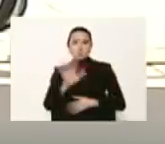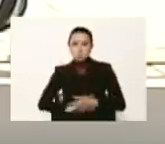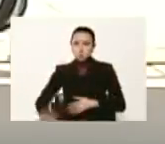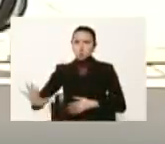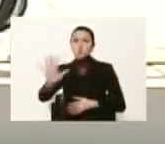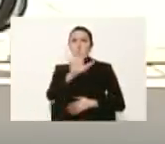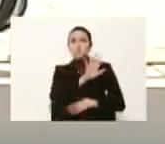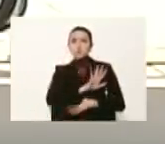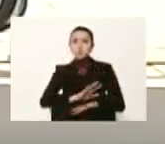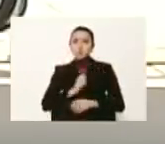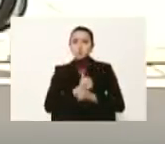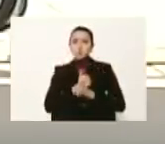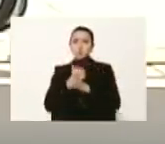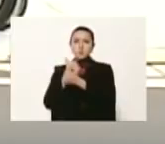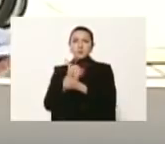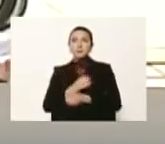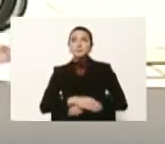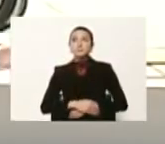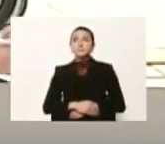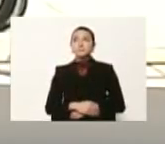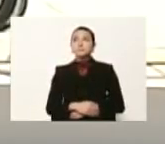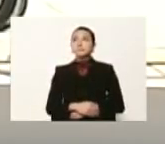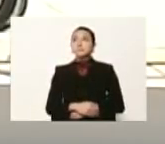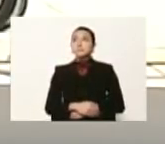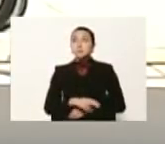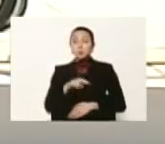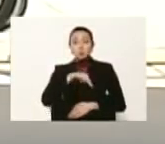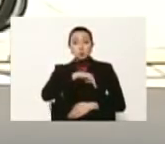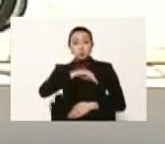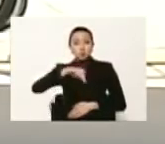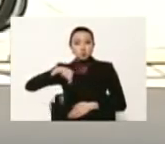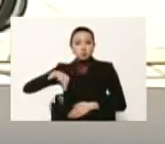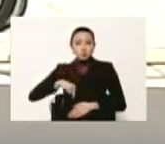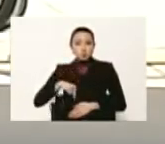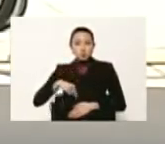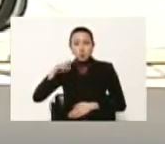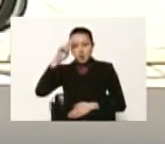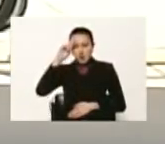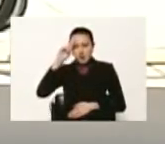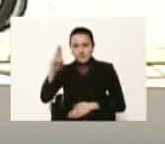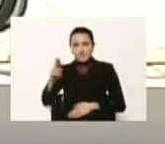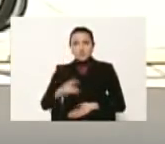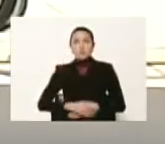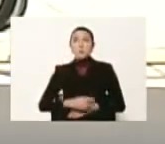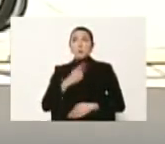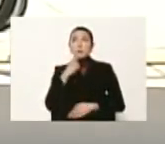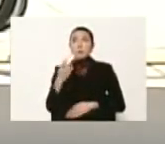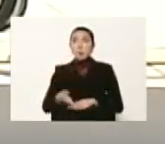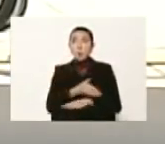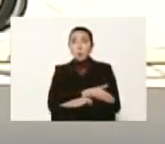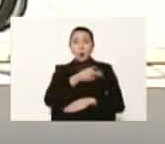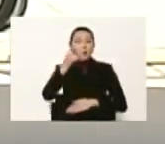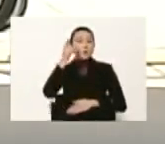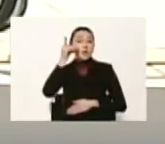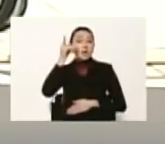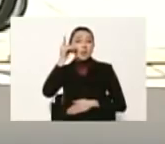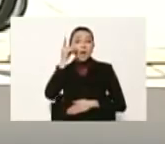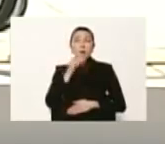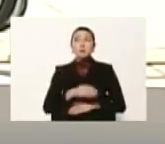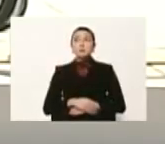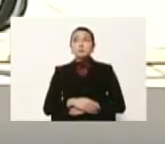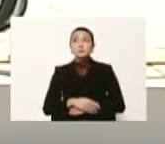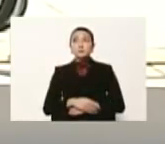amada patria Venezuela. Nosotros, respetando, como lo dijo nuestra vicepresidenta,